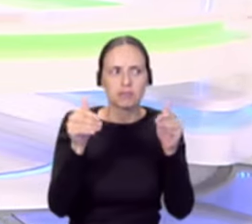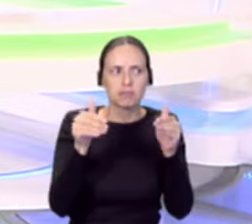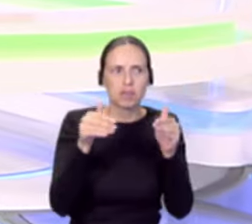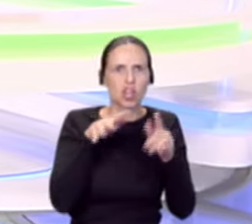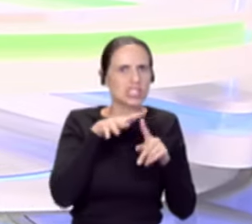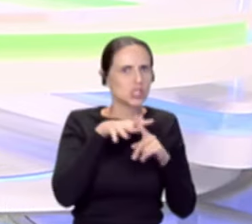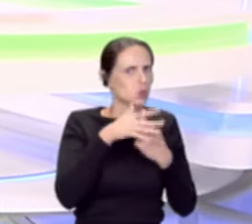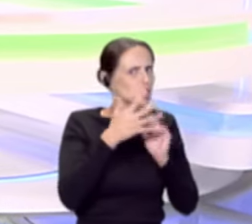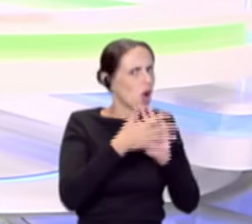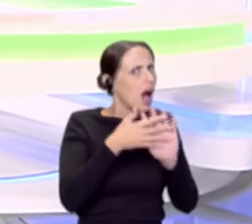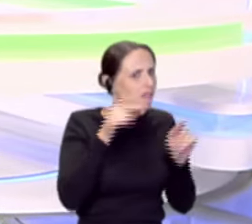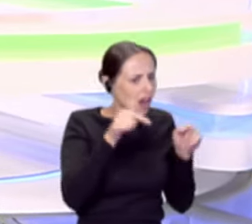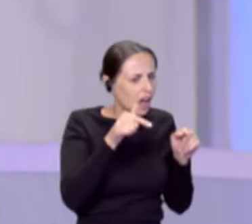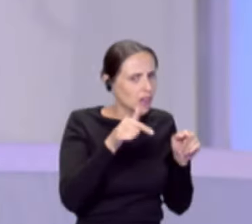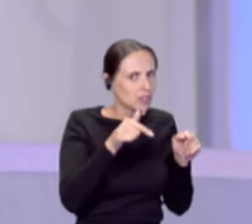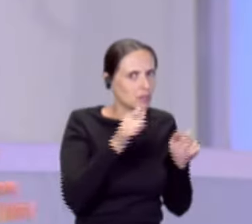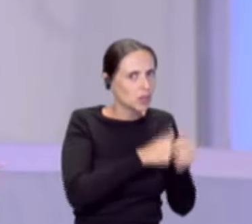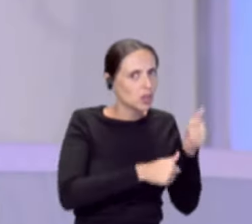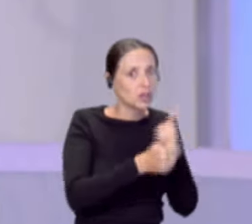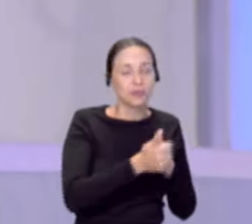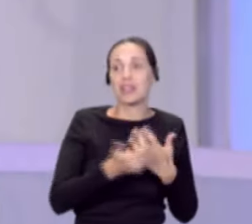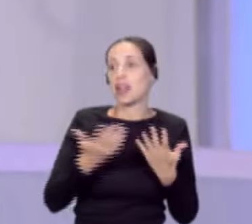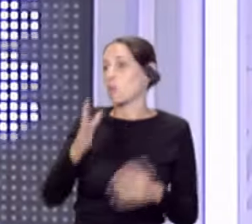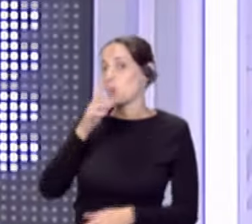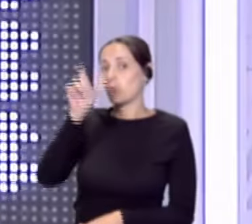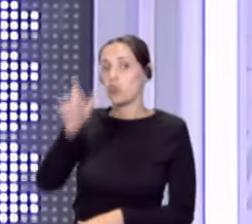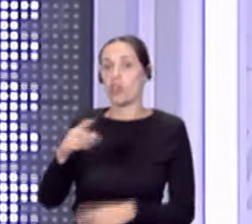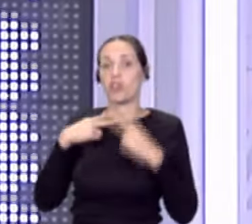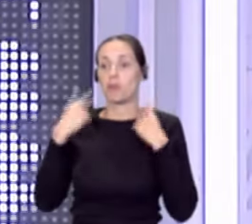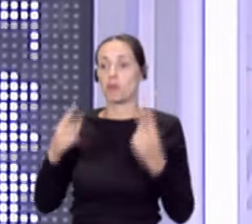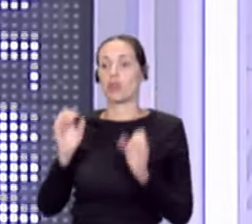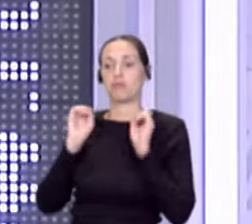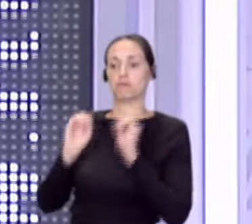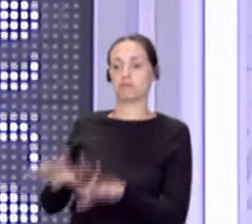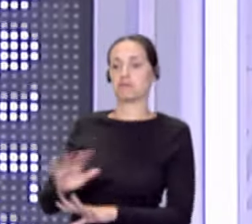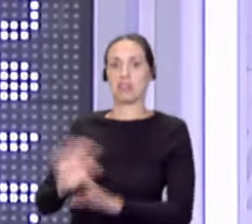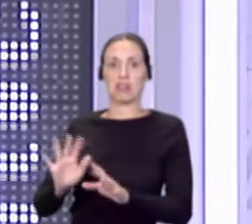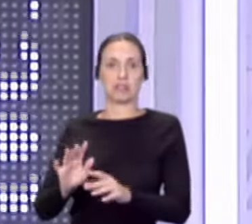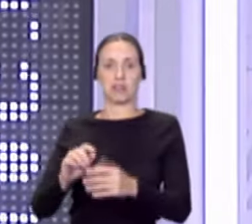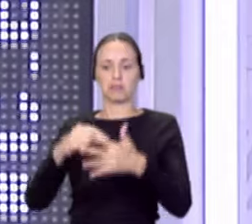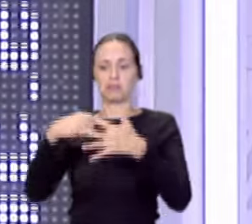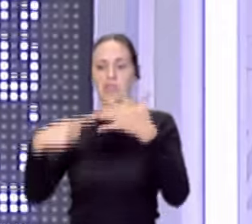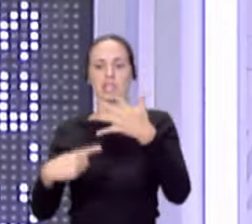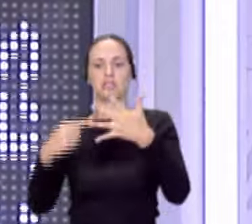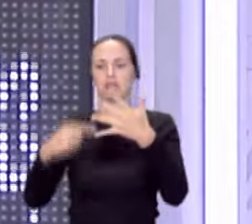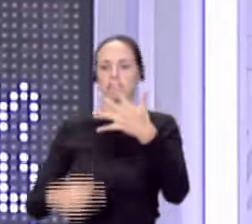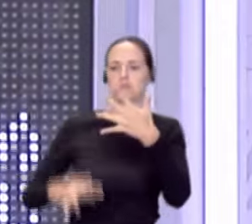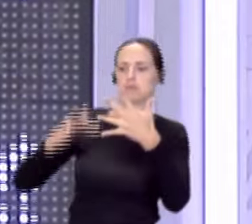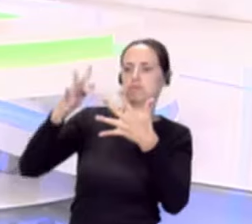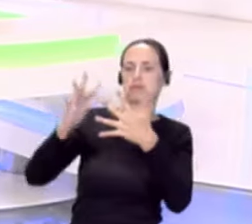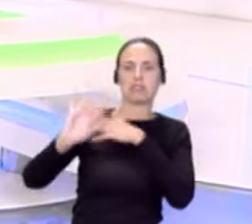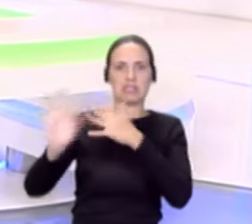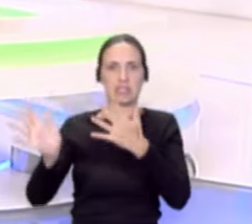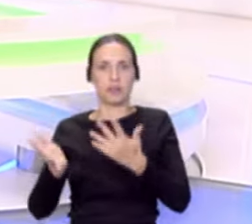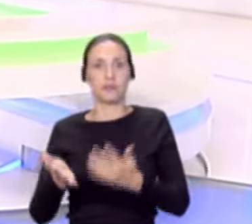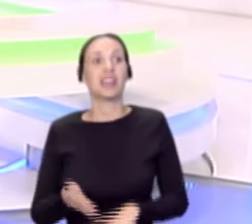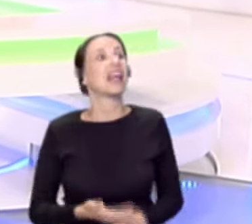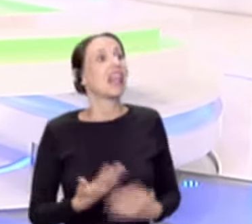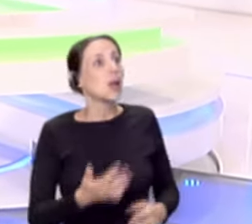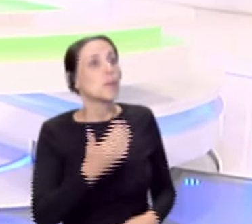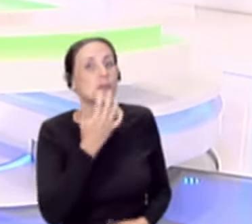lugar, ¿no? Sí, porque realmente se va un diputado que se ha ido por voluntad propia. Exacto, y se correrá, sí, la lista. Sí, pero y ahora ya están los partidos políticos, dicen, pero... por ejemplo, el Partido Popular, que lo sabían y lo